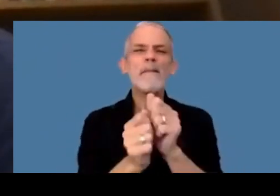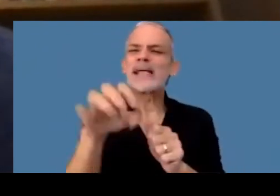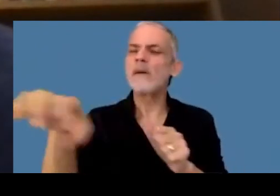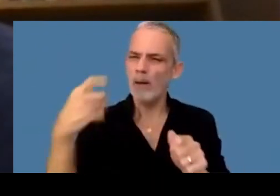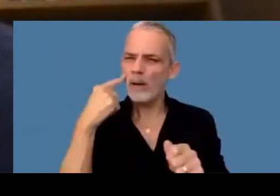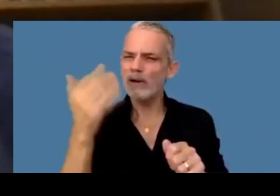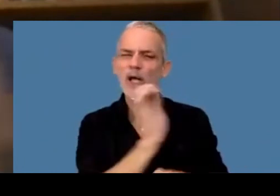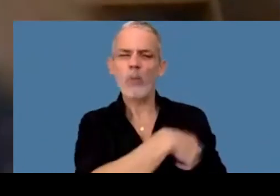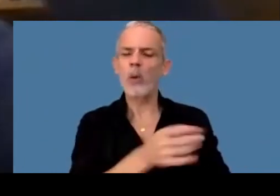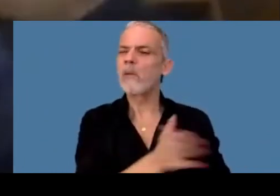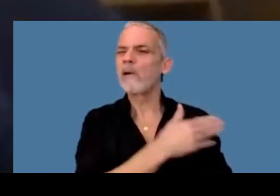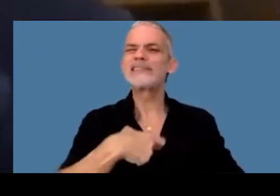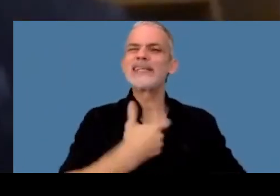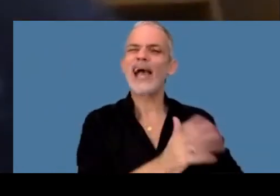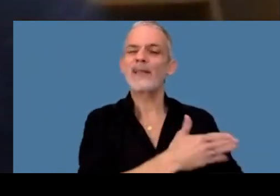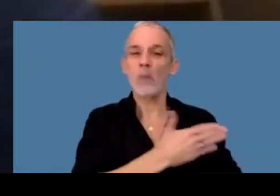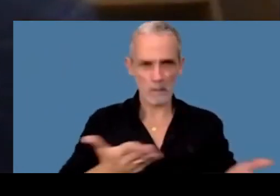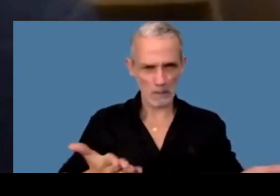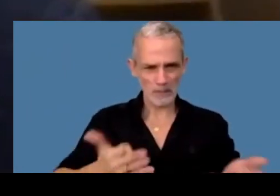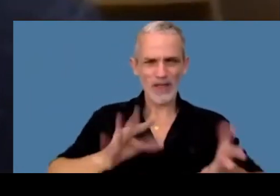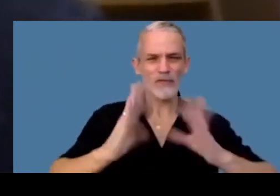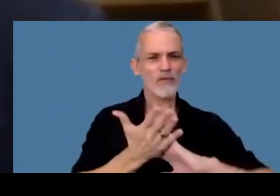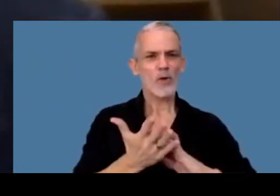porque es una de las cuestiones que estructura